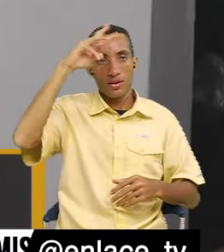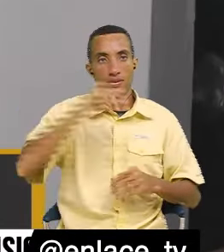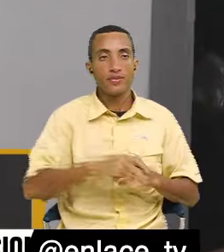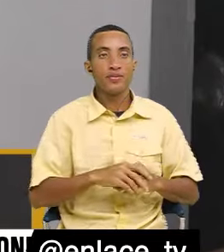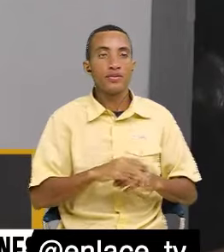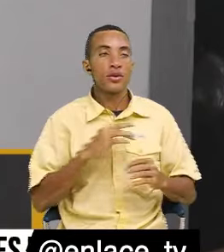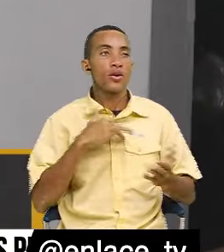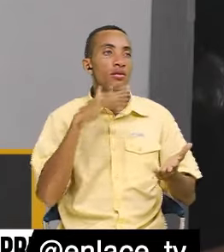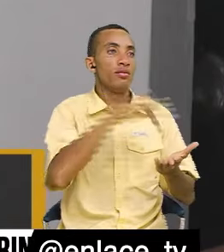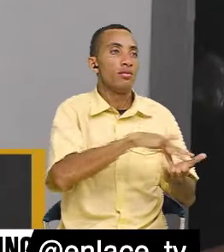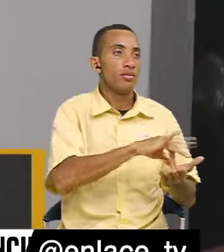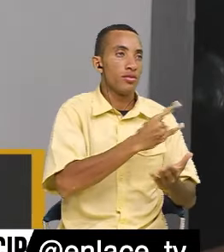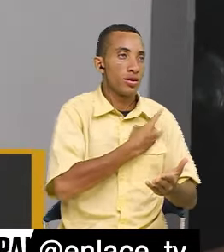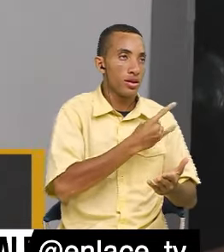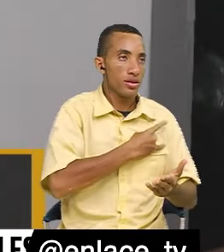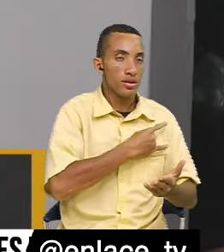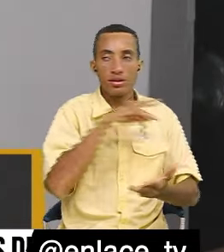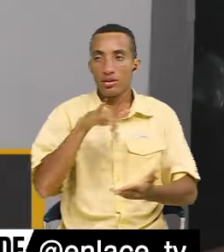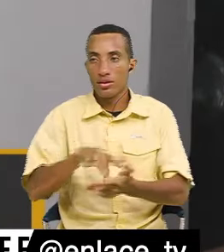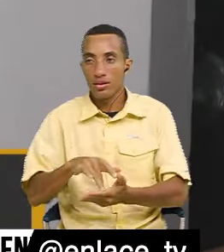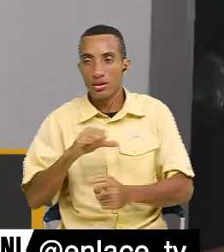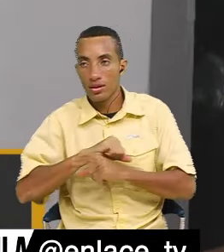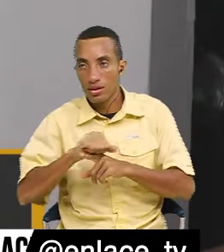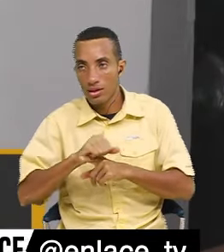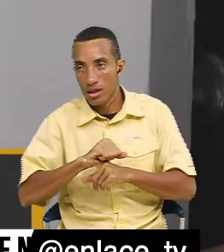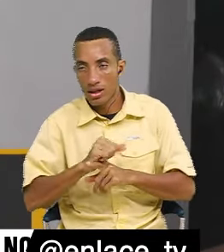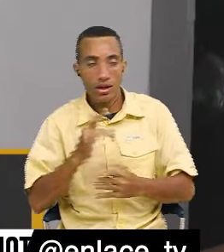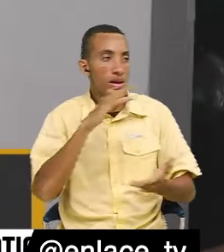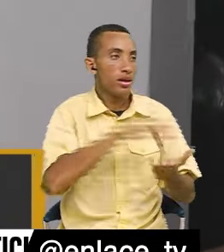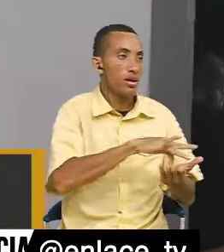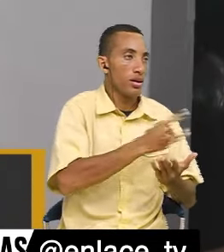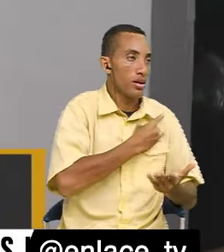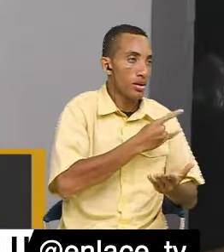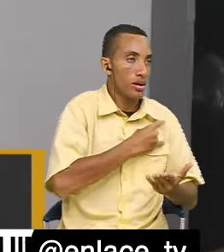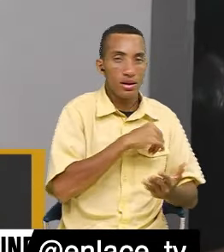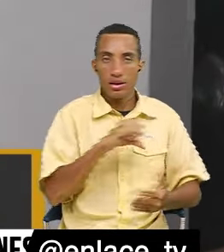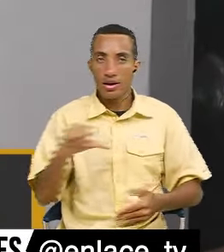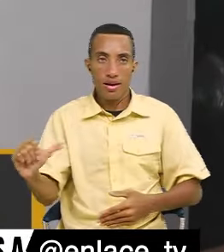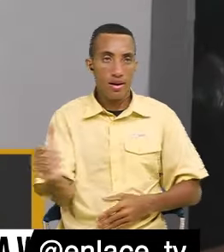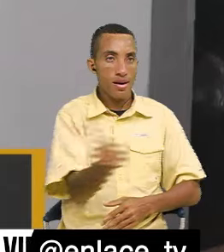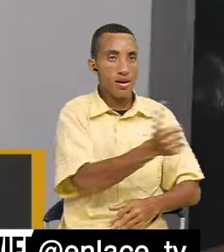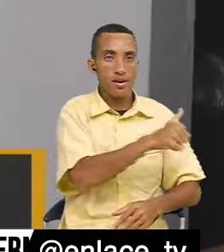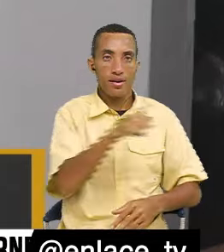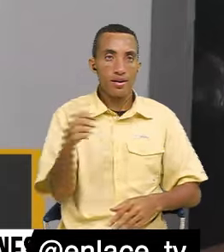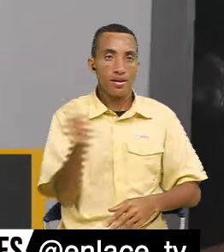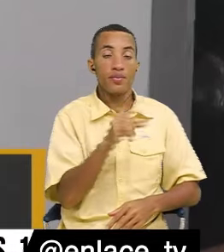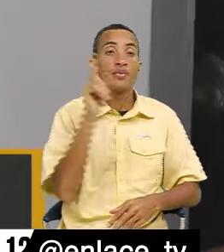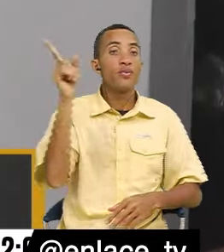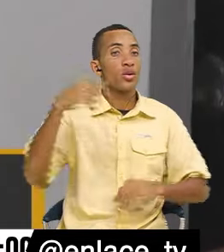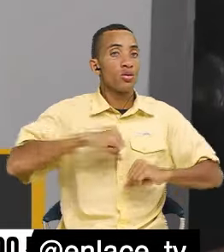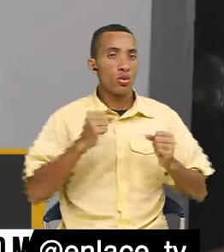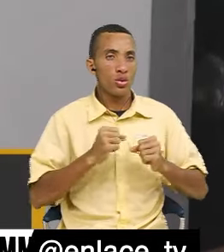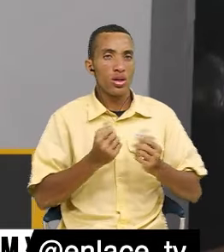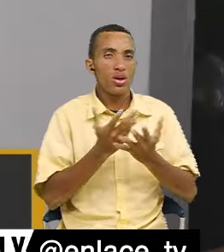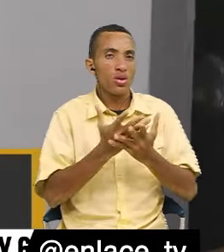a la casa, de la casa a entrenar, o de la universidad a entrenar, y pues como en Bogotá no se puede hacer muchas